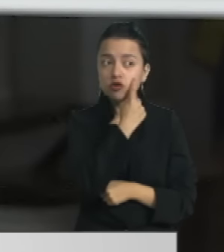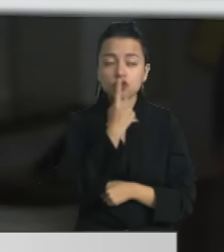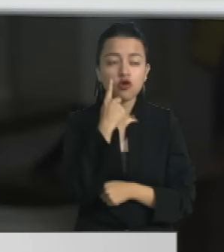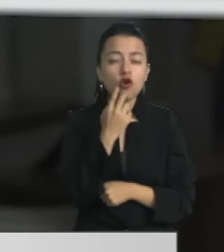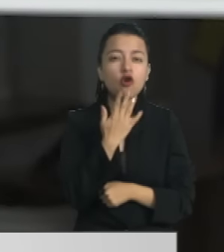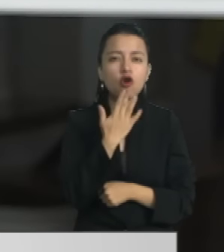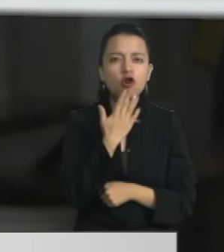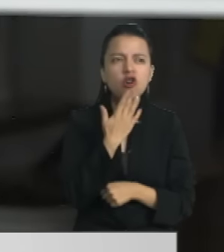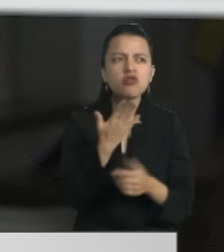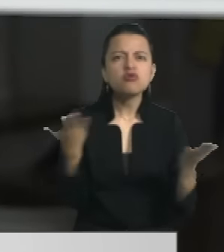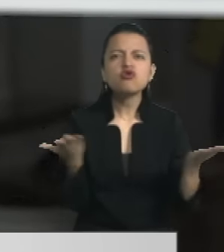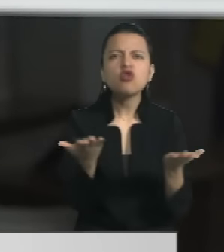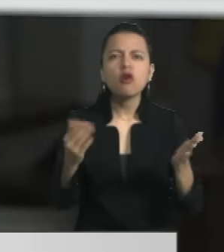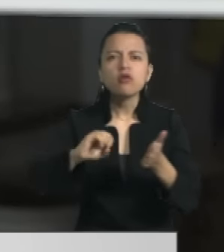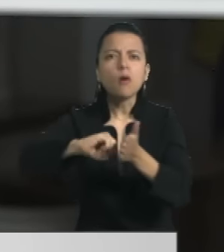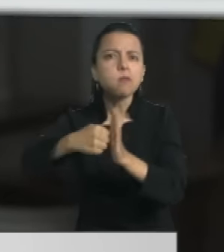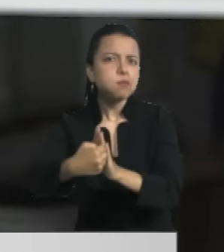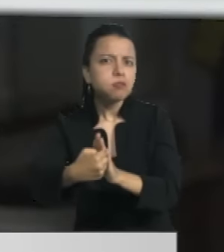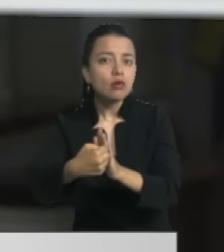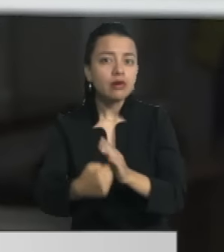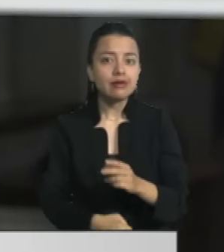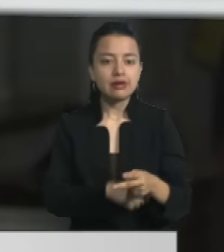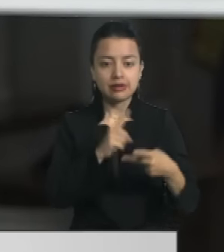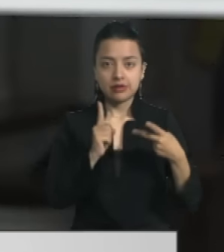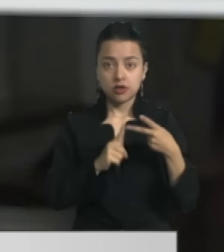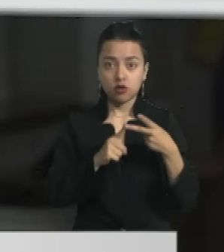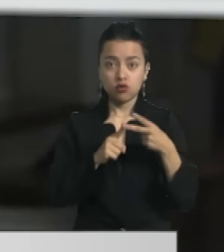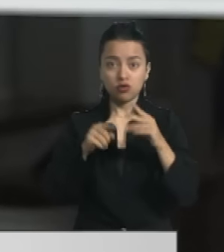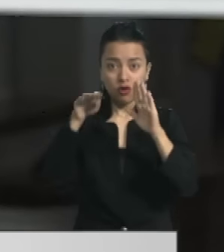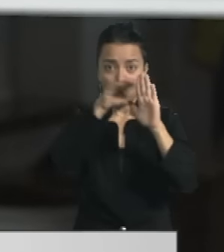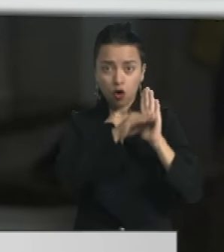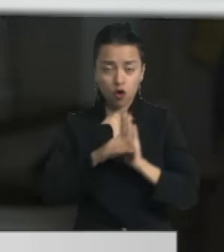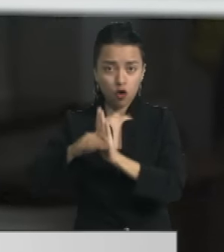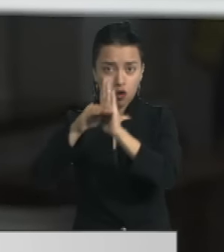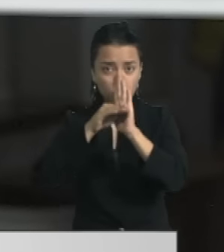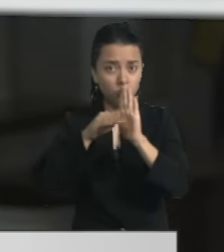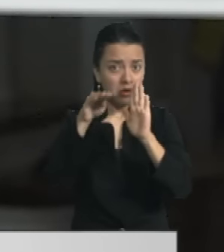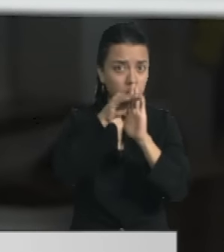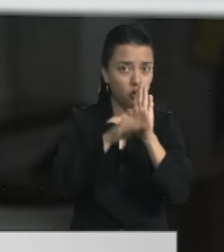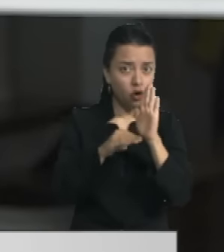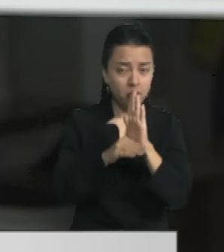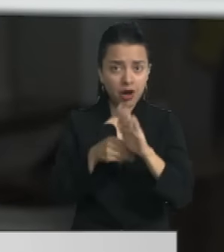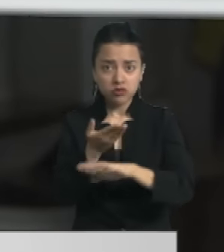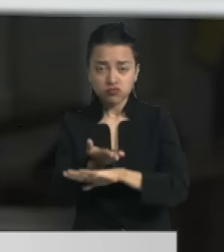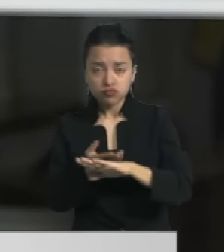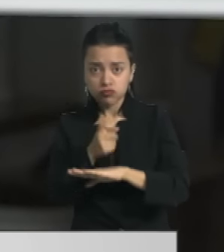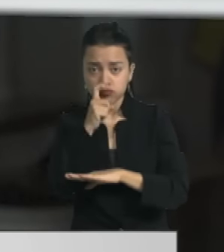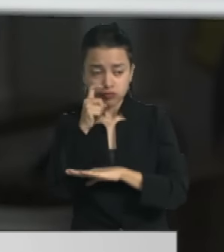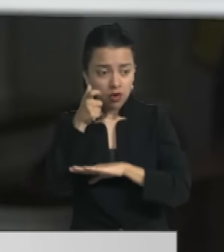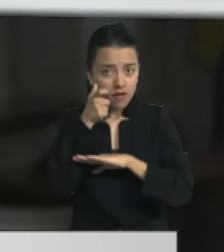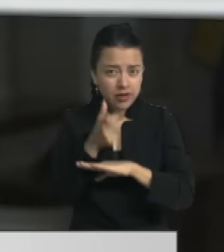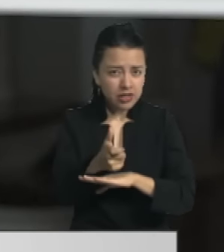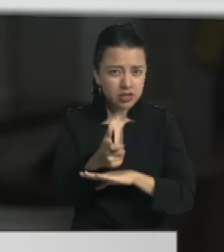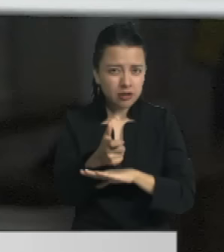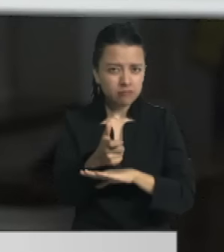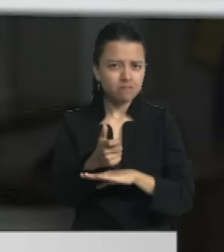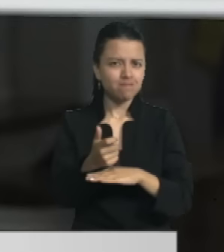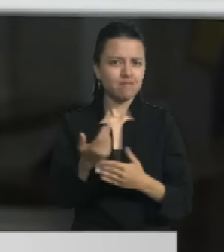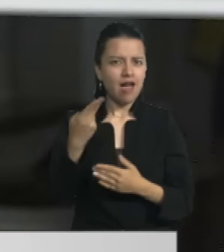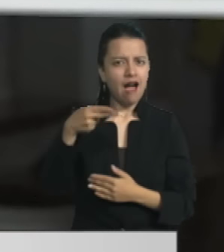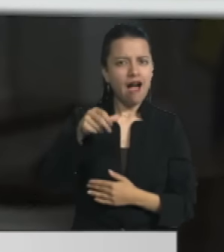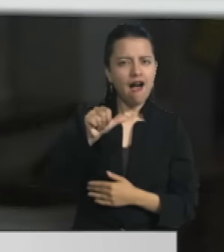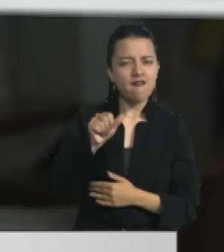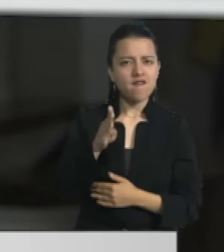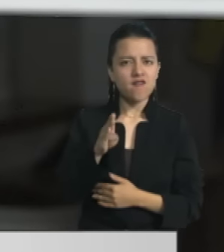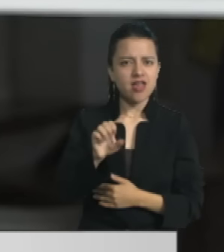eso está de acuerdo a La regulación colombiana en cuanto a la beas Data por eso hano llamado a la superintendencia de industria y comercio